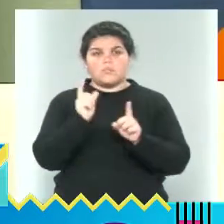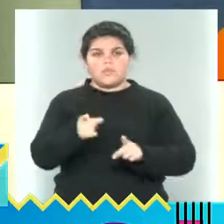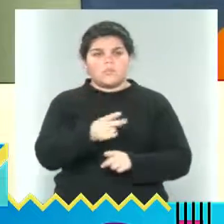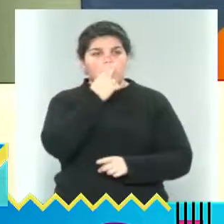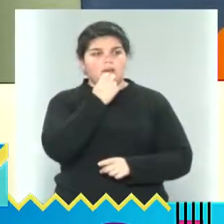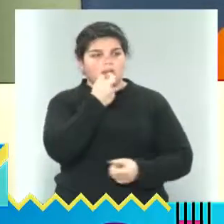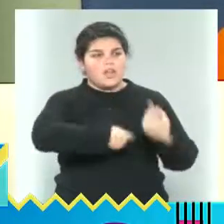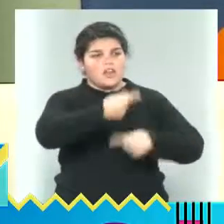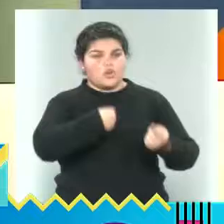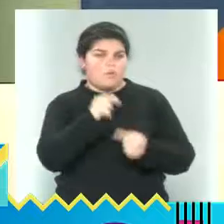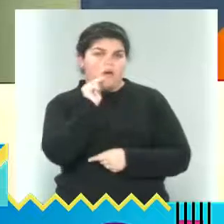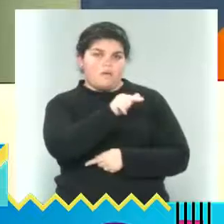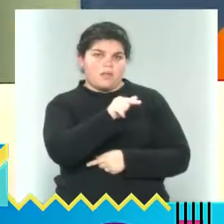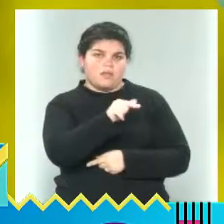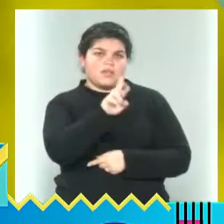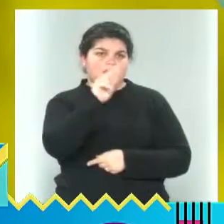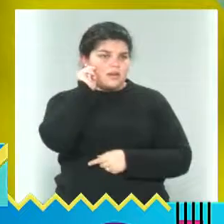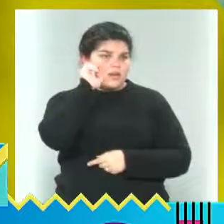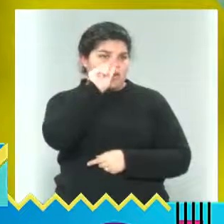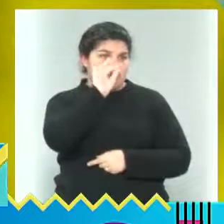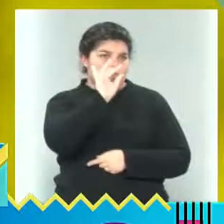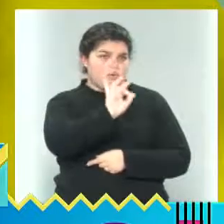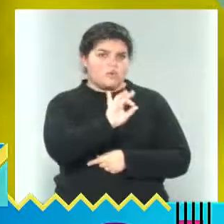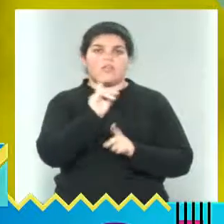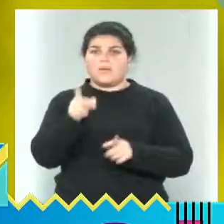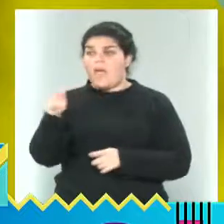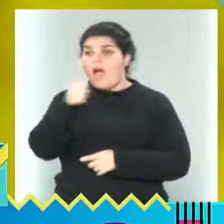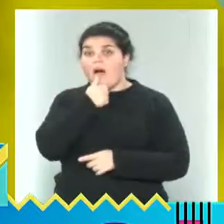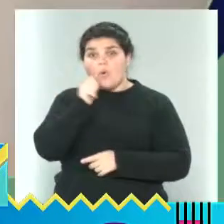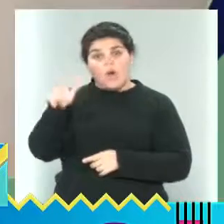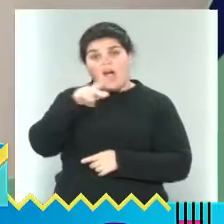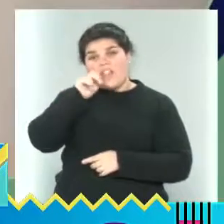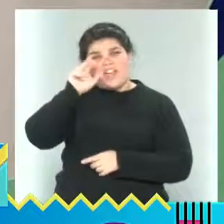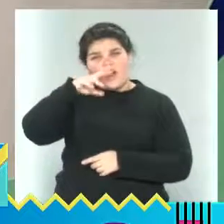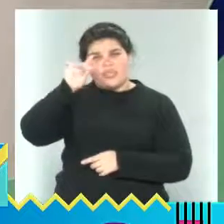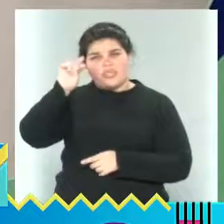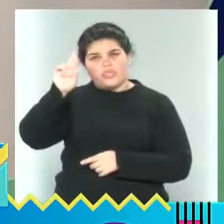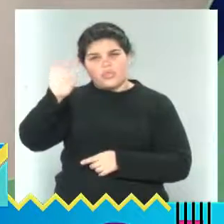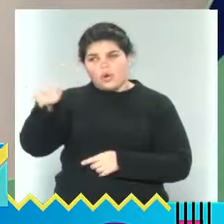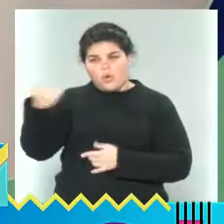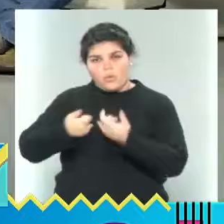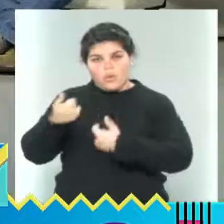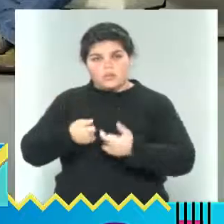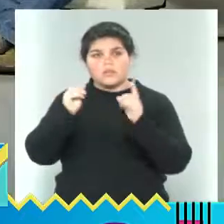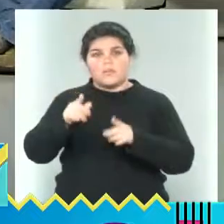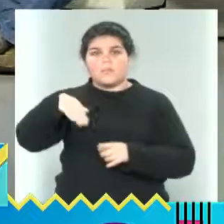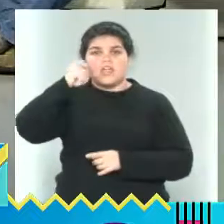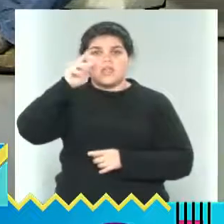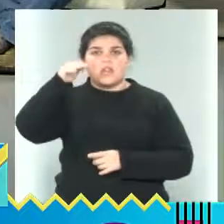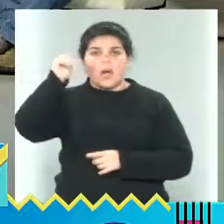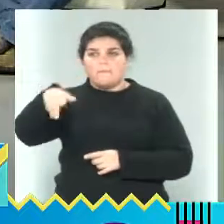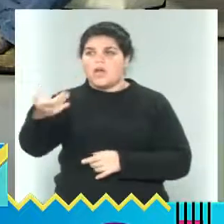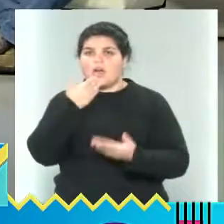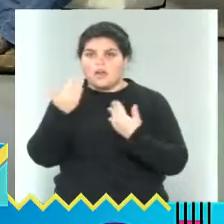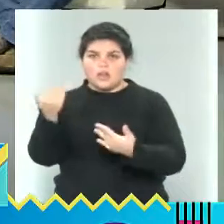renovables, como lo dice Ricardo, sobre el agua seguir trabajando, como dice Alejandro, Bueno, la verdad que les agradezco muchísimo que hayan